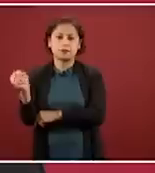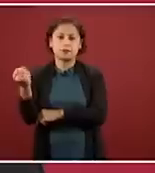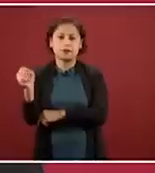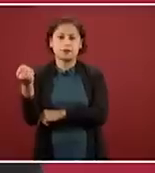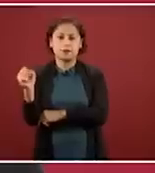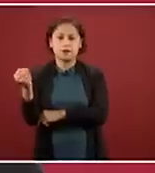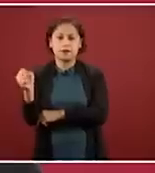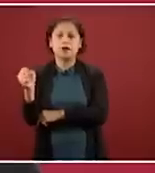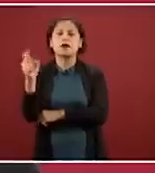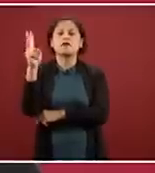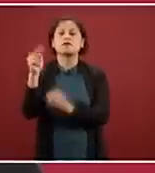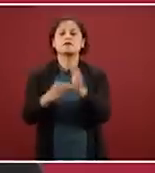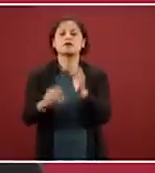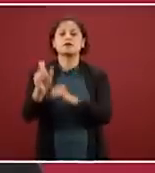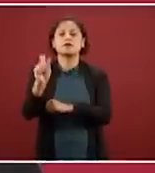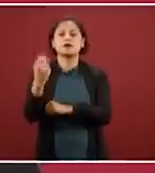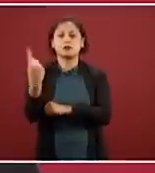del 21.